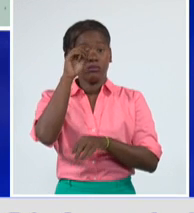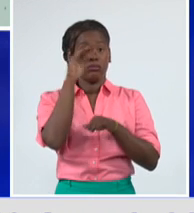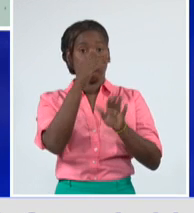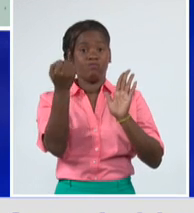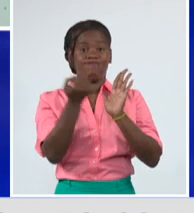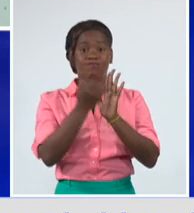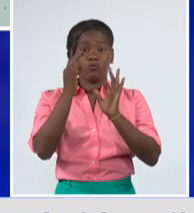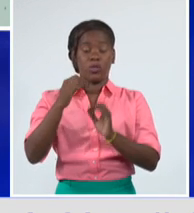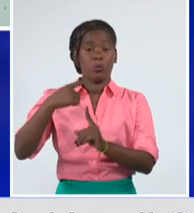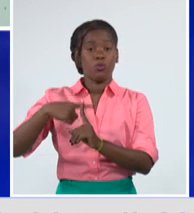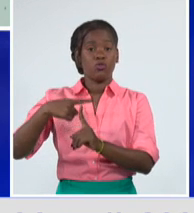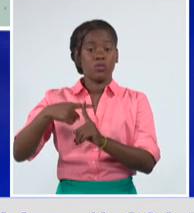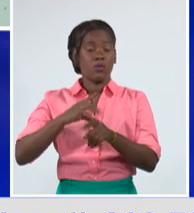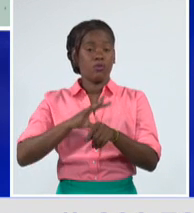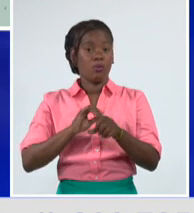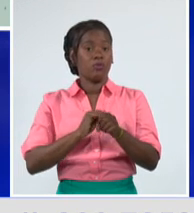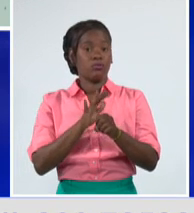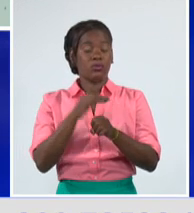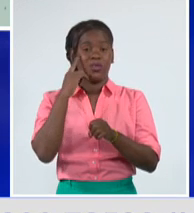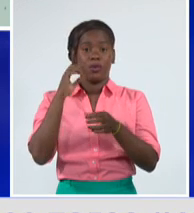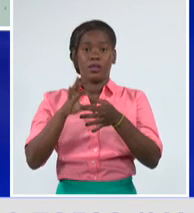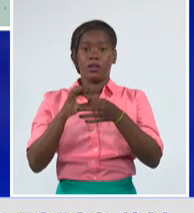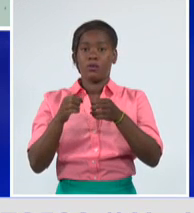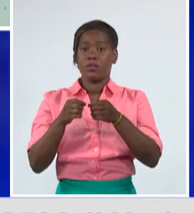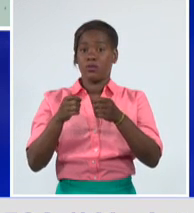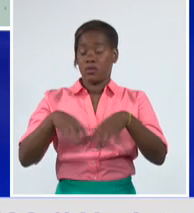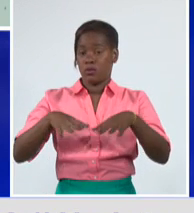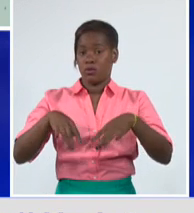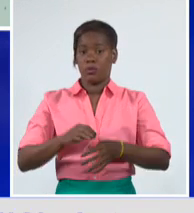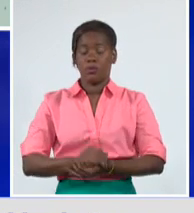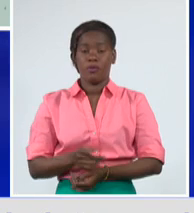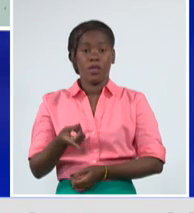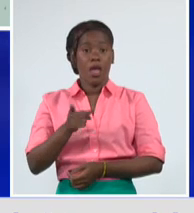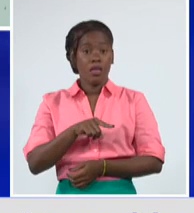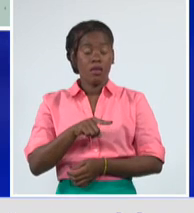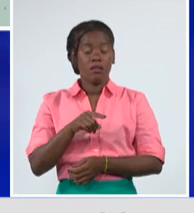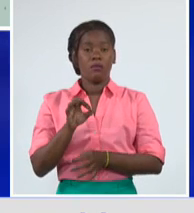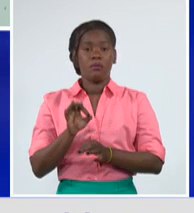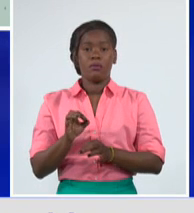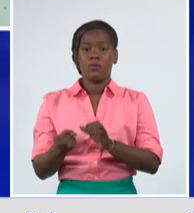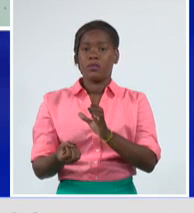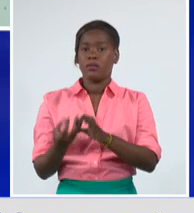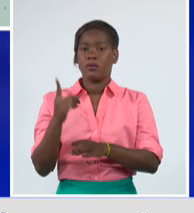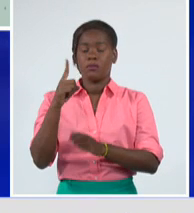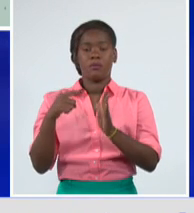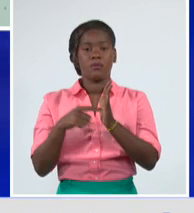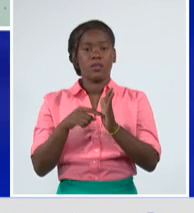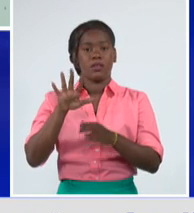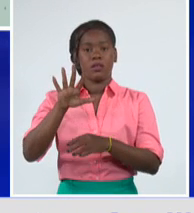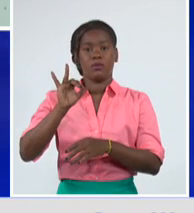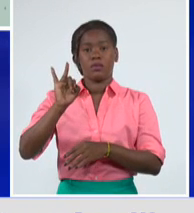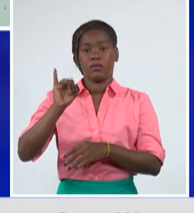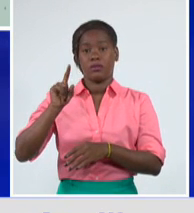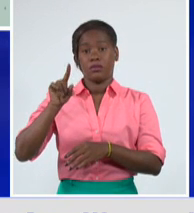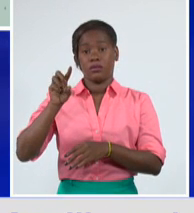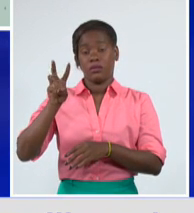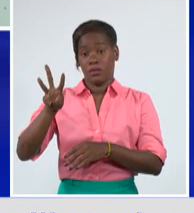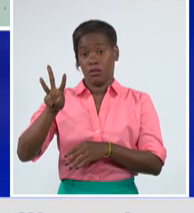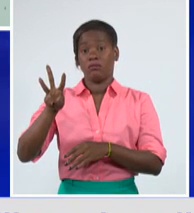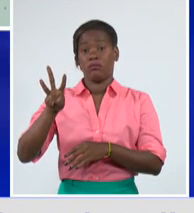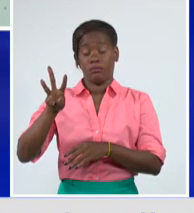elevadas. Ayer, con los 1.563 que se diagnostican, pues ahí lo